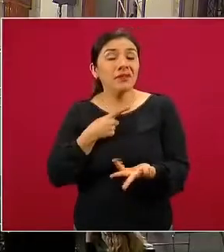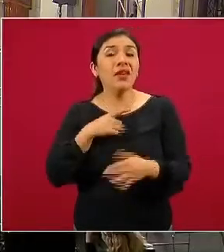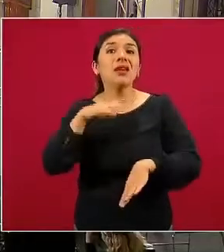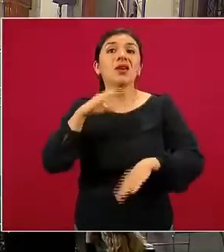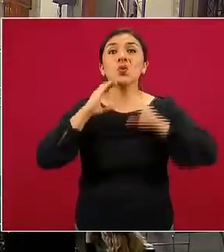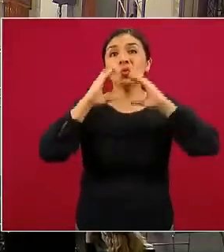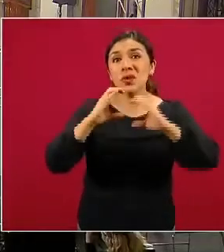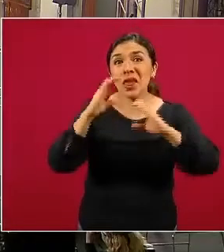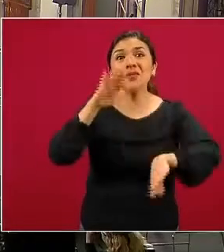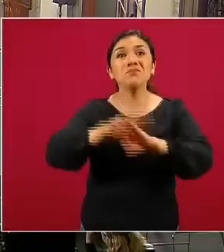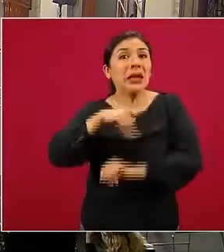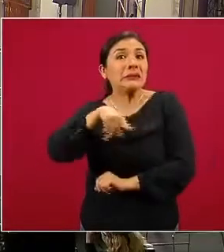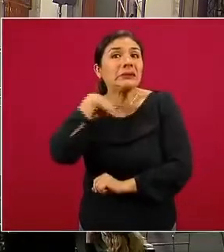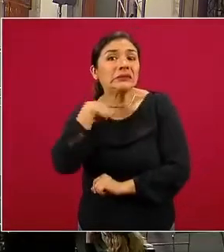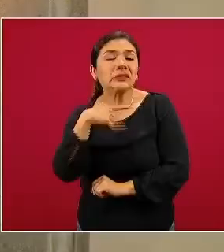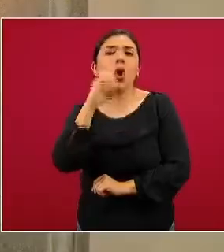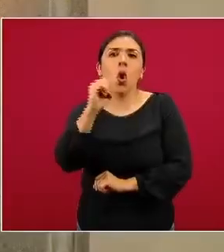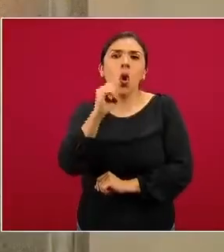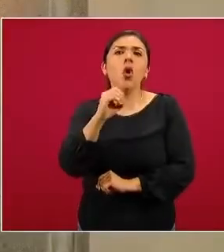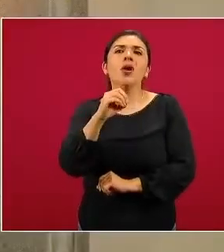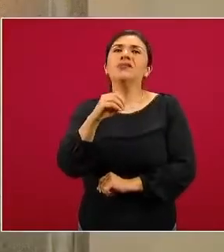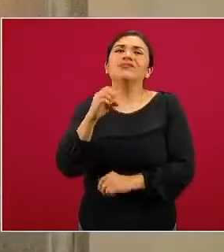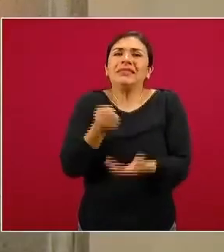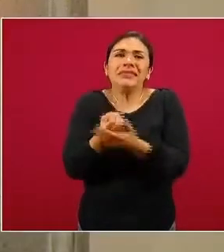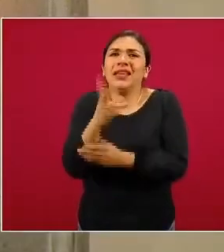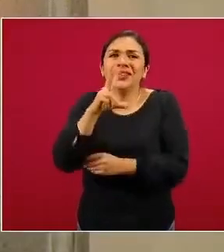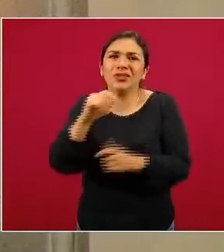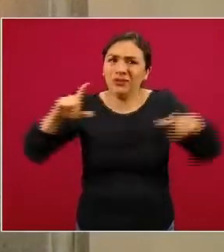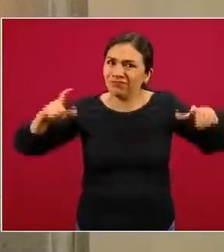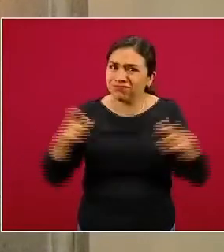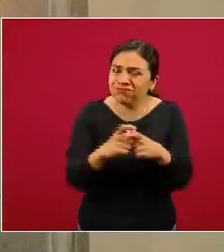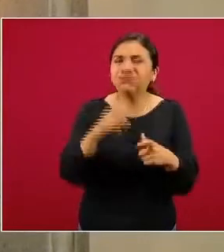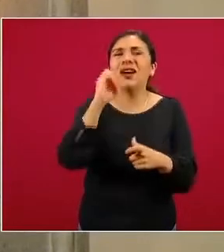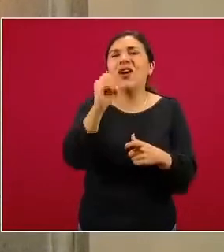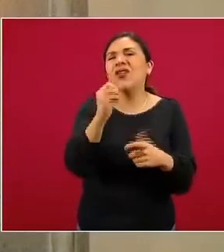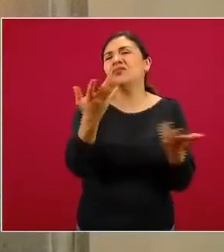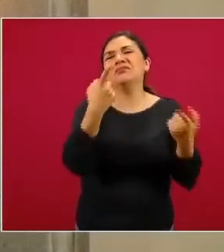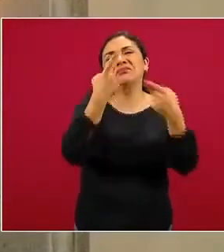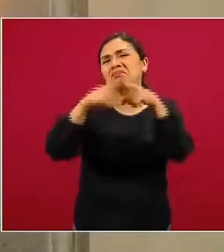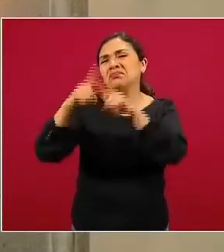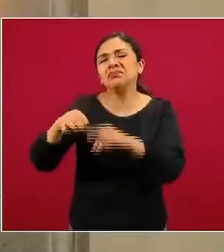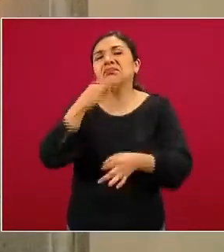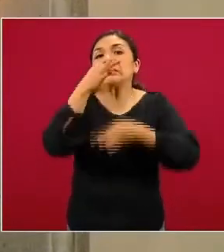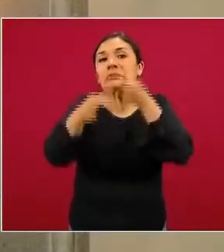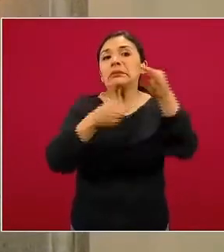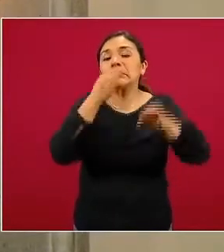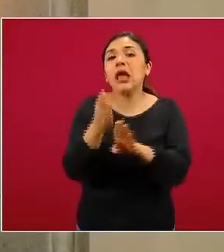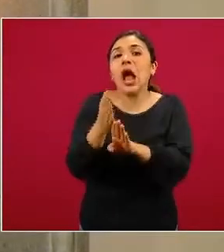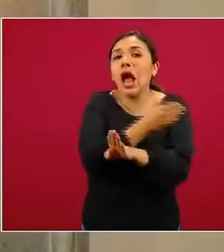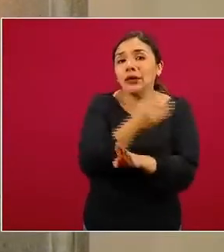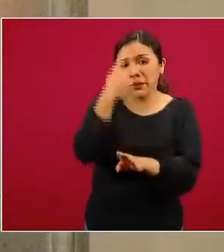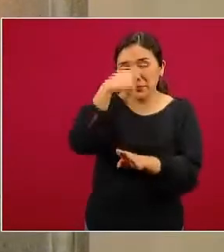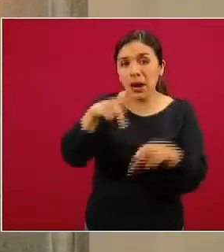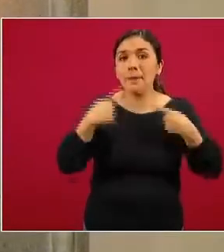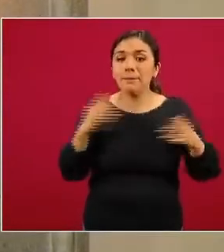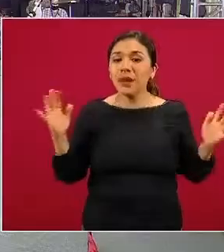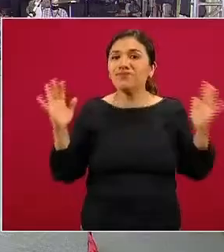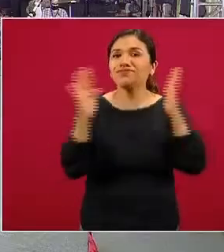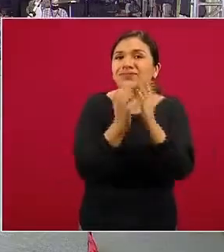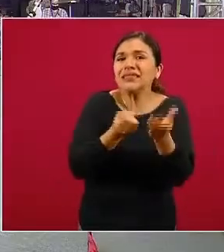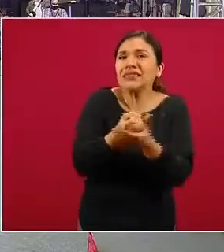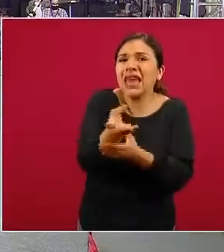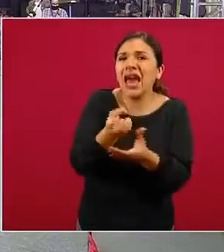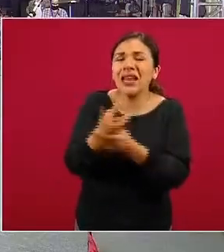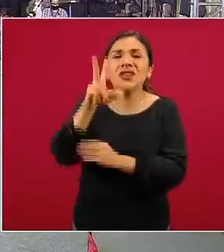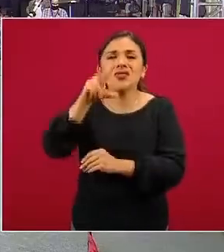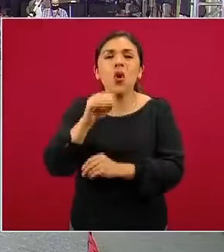limitar, de que en su momento deben disminuirse las actividades en el espacio social, en lo que es el marco de